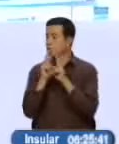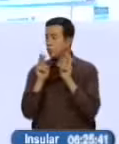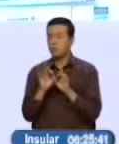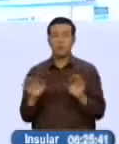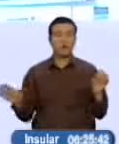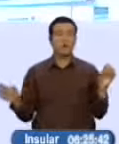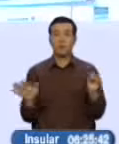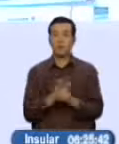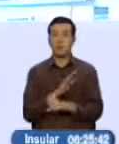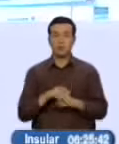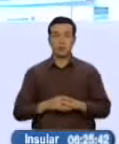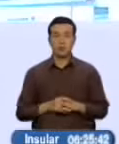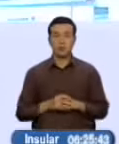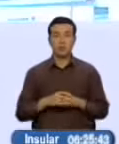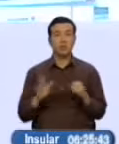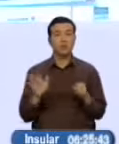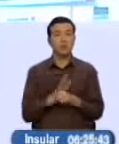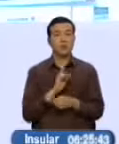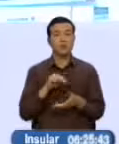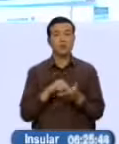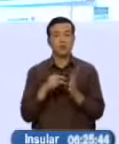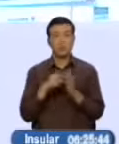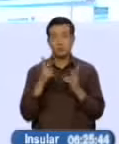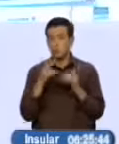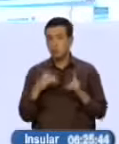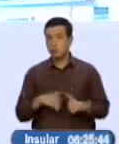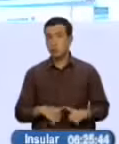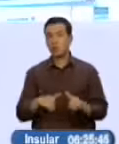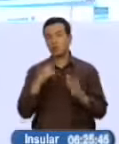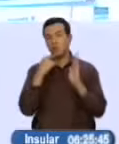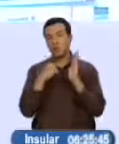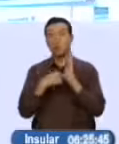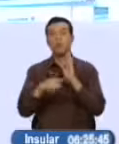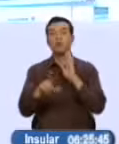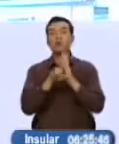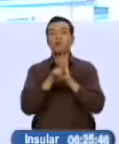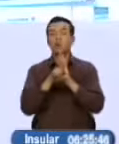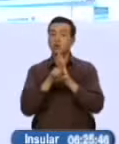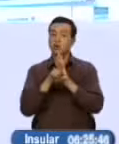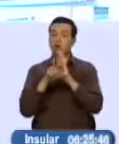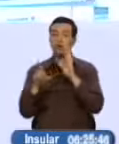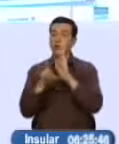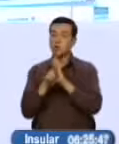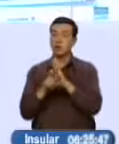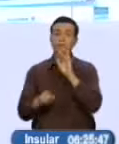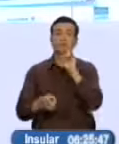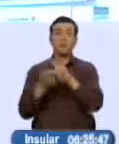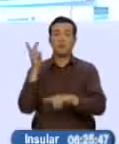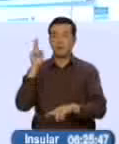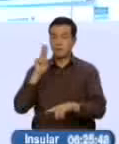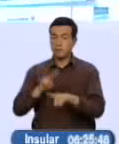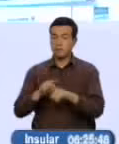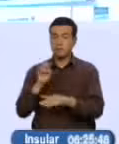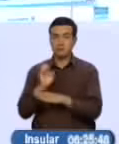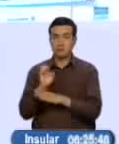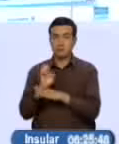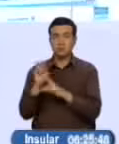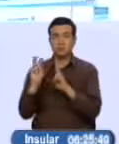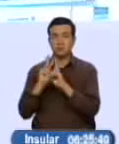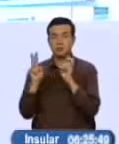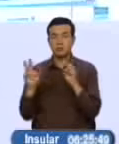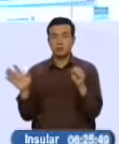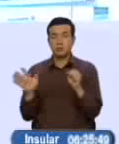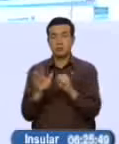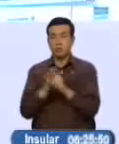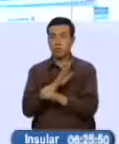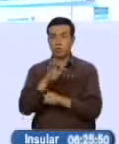sistema integral, y el sistema integral tiene que sostenerse. Estamos hablando que es una ley que genera por primera vez en el país un sistema integral